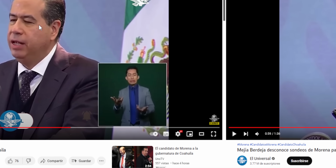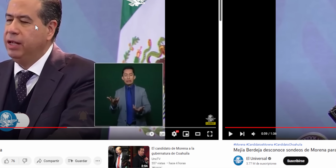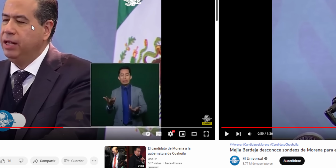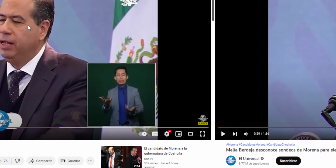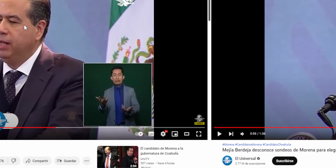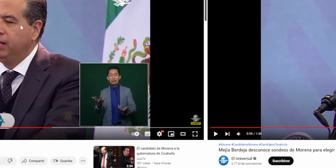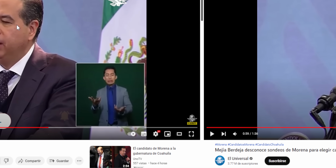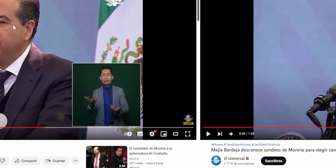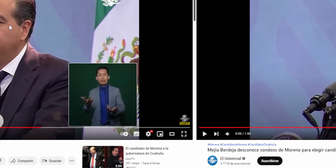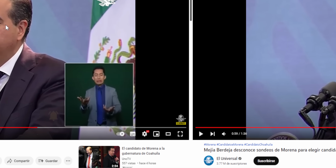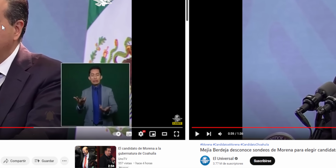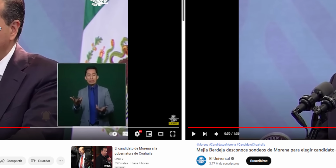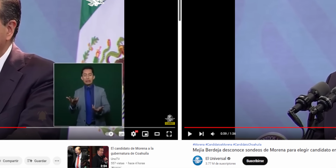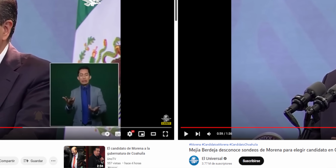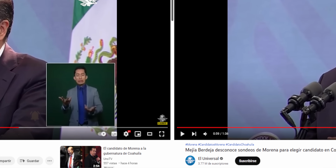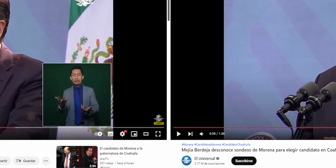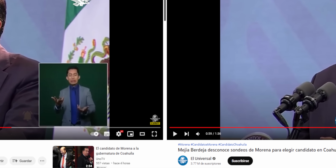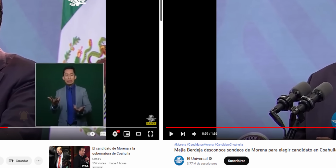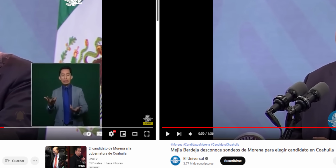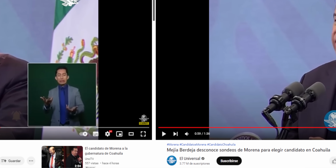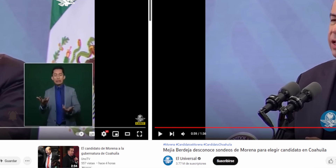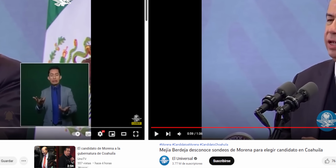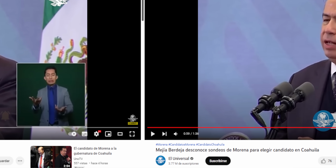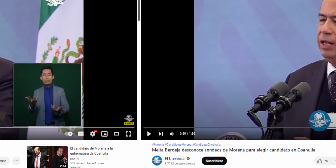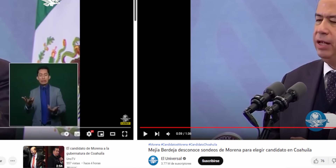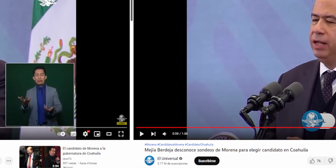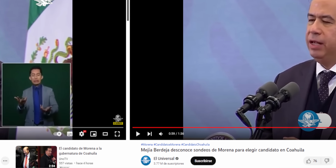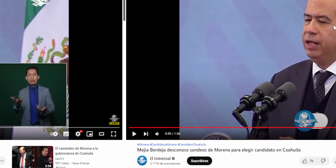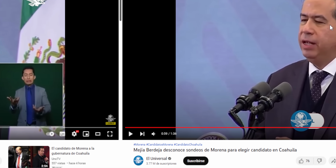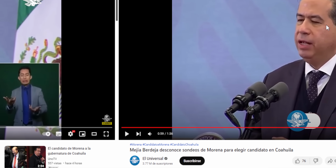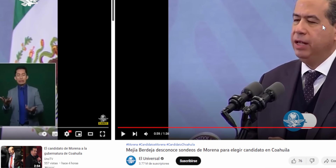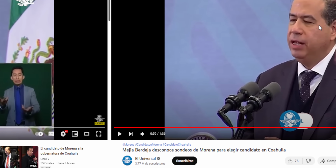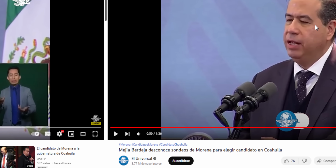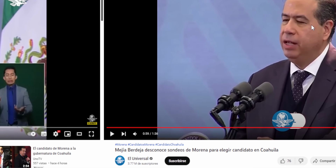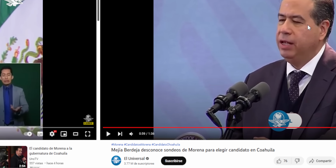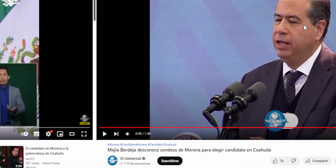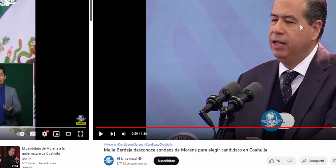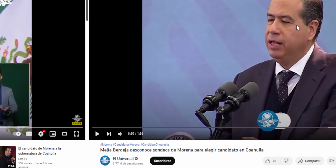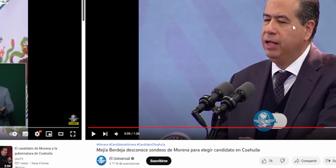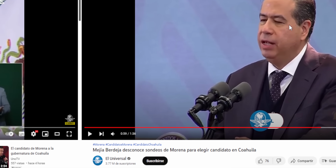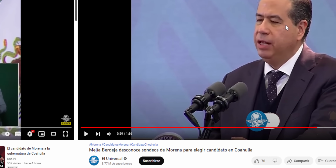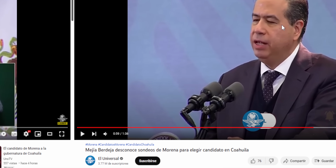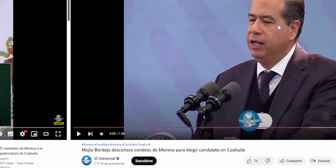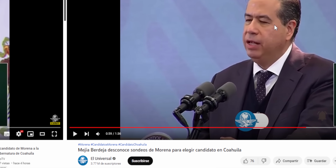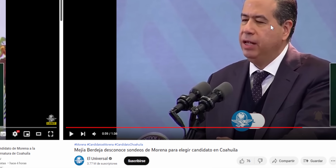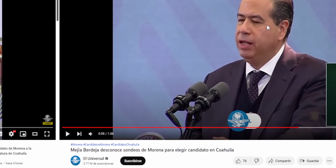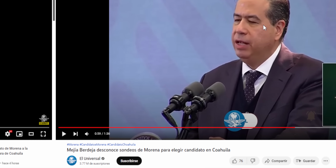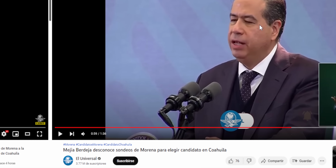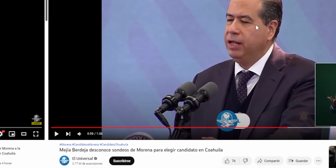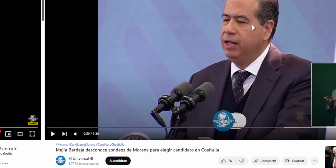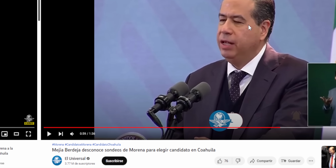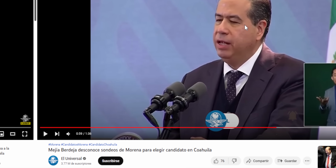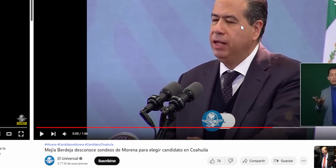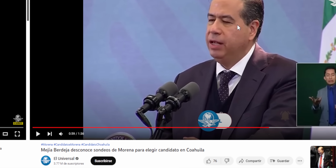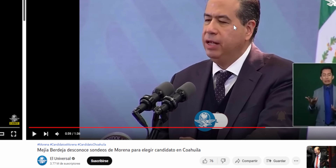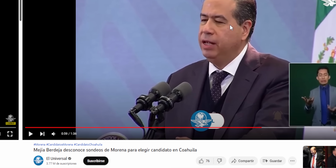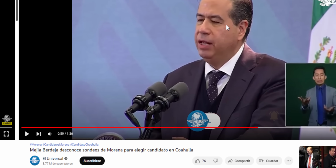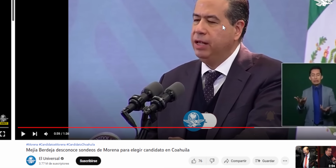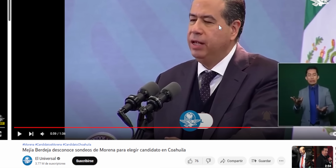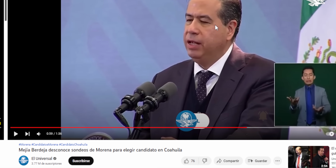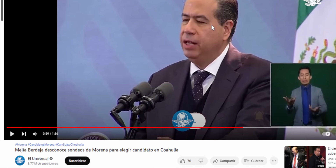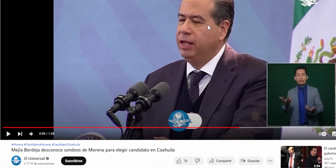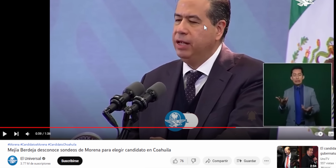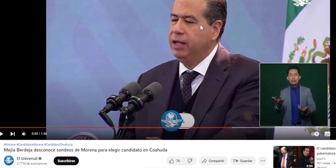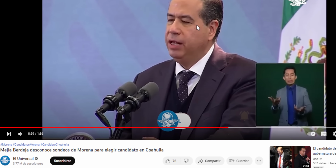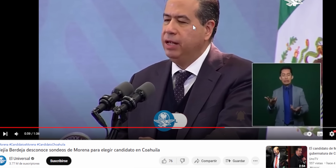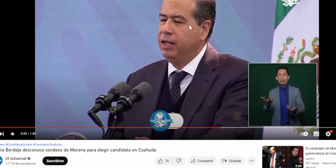a eso se debe que hayan confundido la información pero no hasta el momento el caso sigue estancado y lo